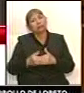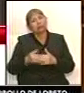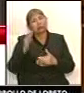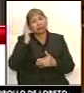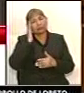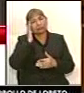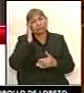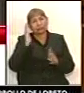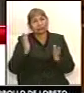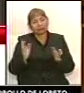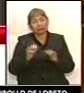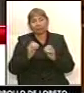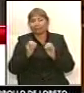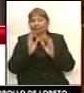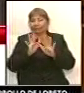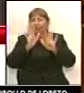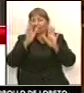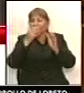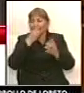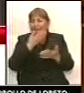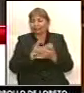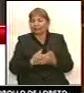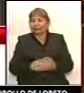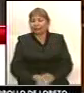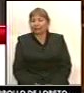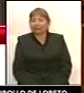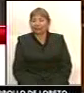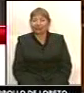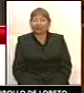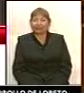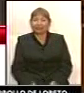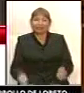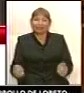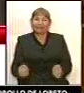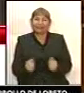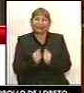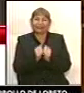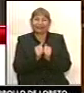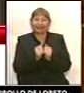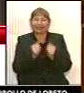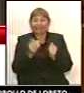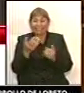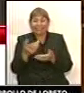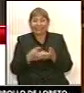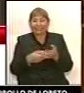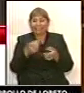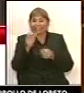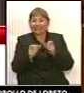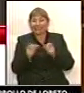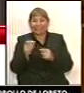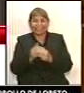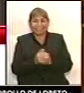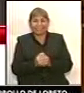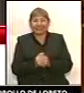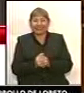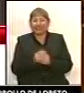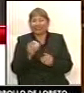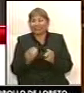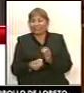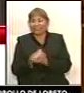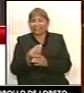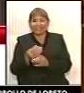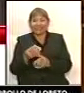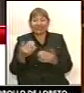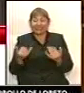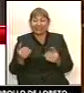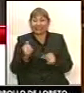el relanzamiento de Agrobanco, presidenta? Conjuntamente con las juntas de usuarios, las comisiones de regante, que ahora se